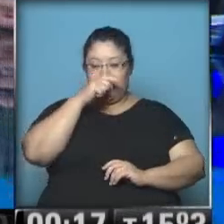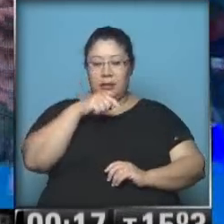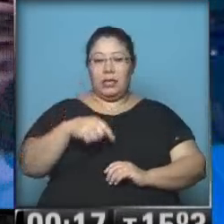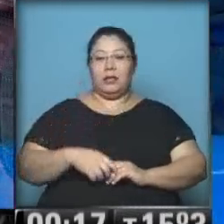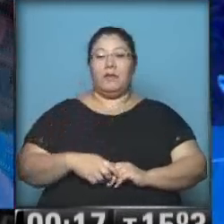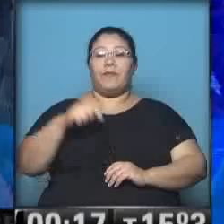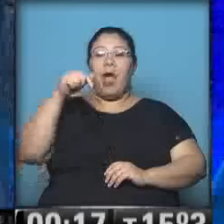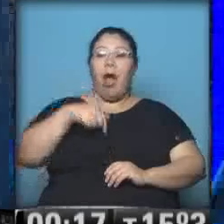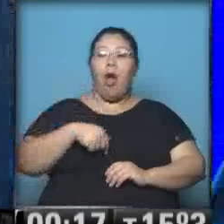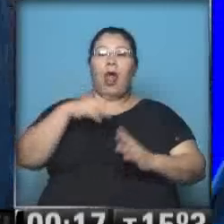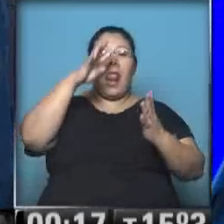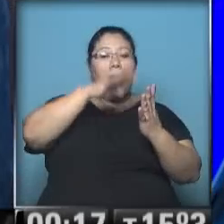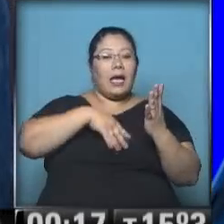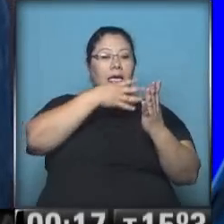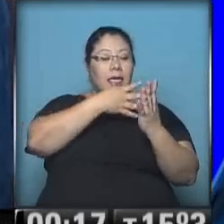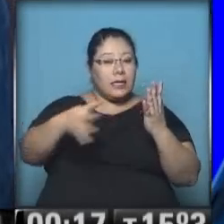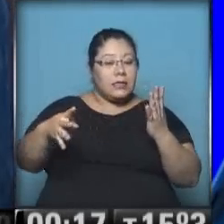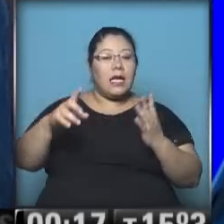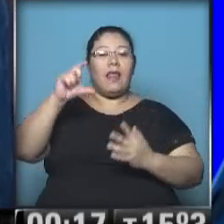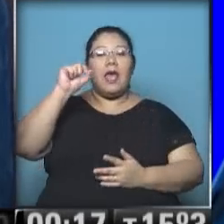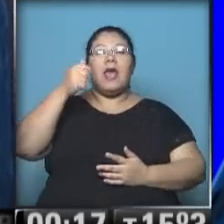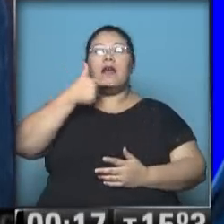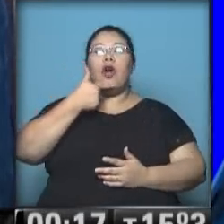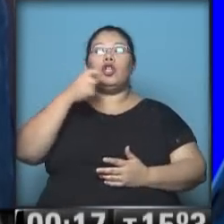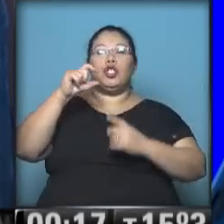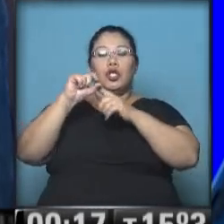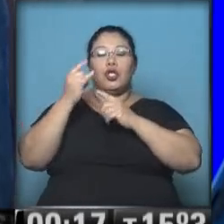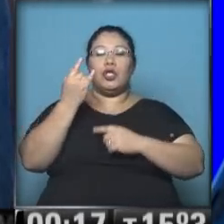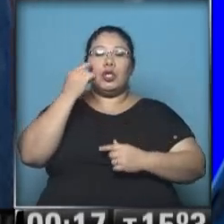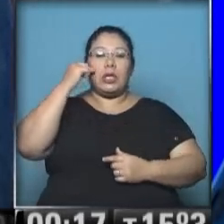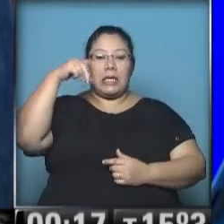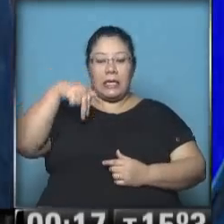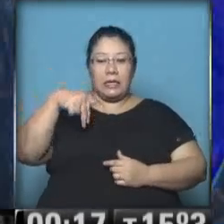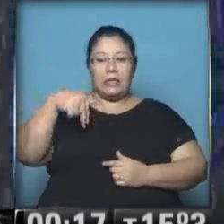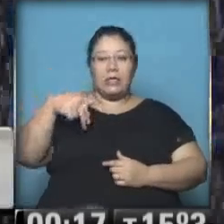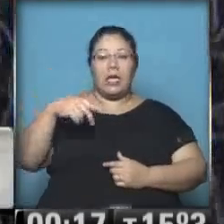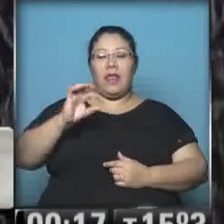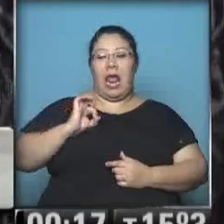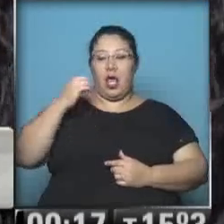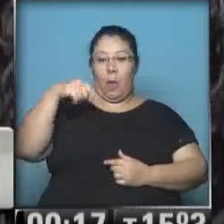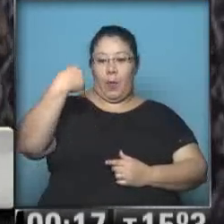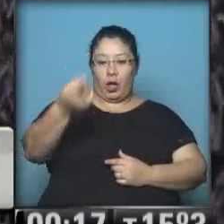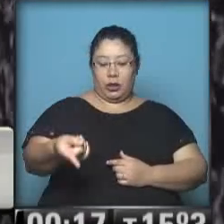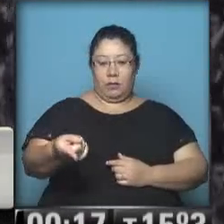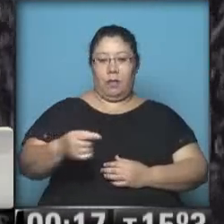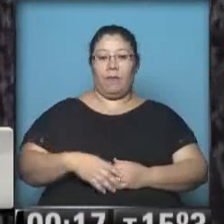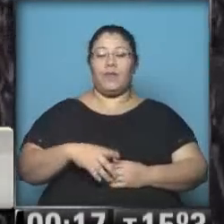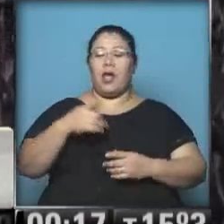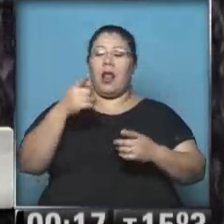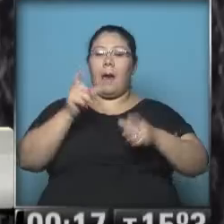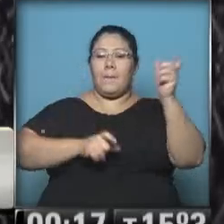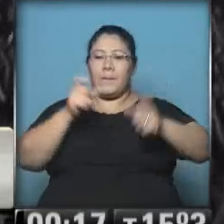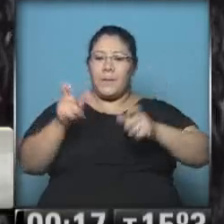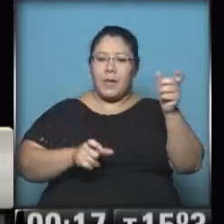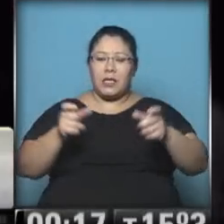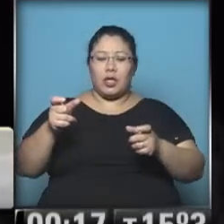Cosquín 2015. Excelente. Siempre recomiendo Cosquín porque es realmente es un festival donde confluye el país. Mucha gente que no tiene a